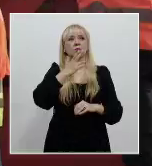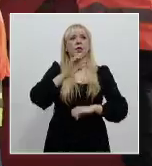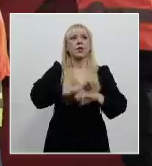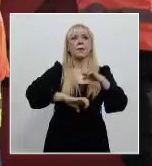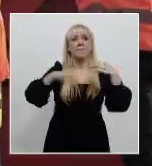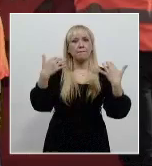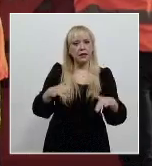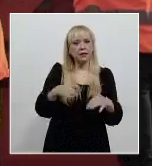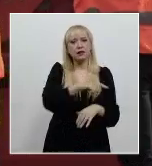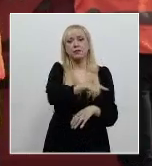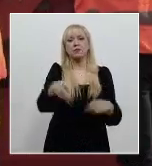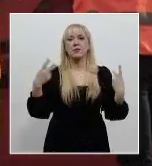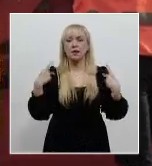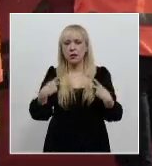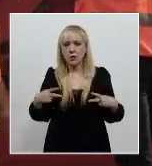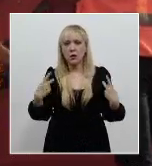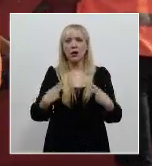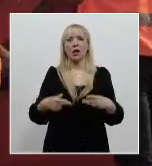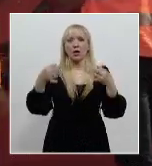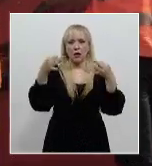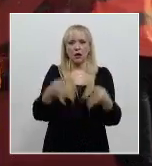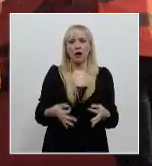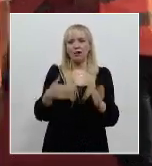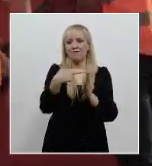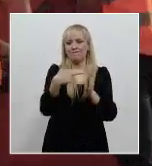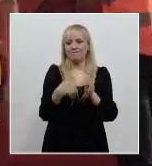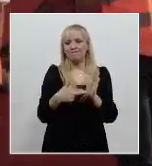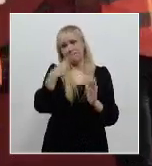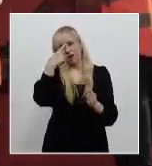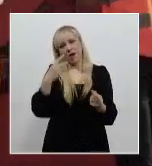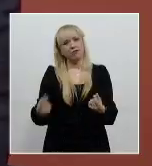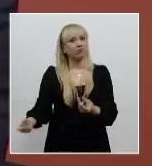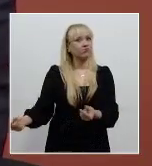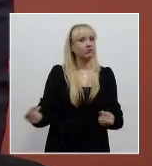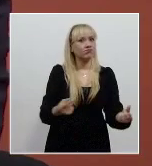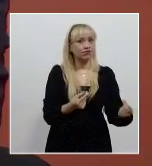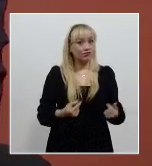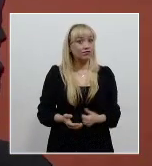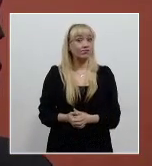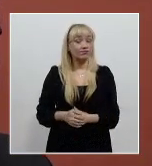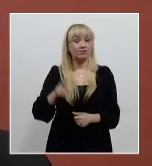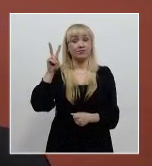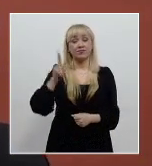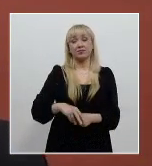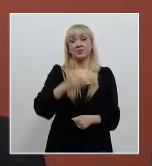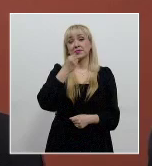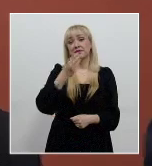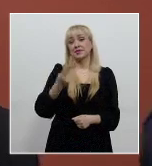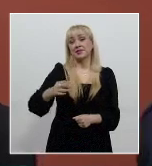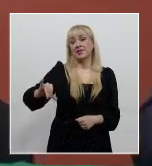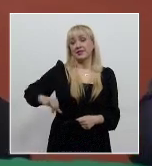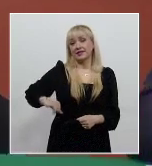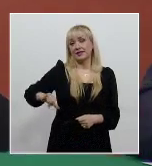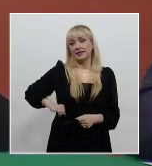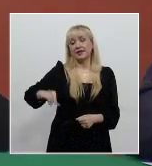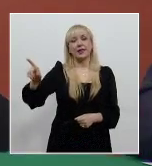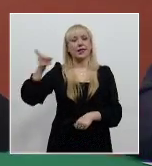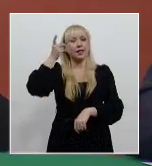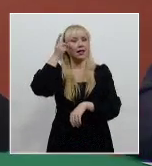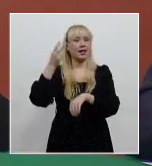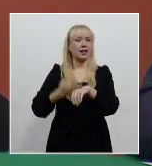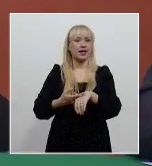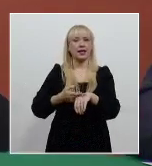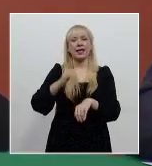a sus empleados y contar con procedimientos ágiles. Edgar Manuel Bonilla del Ángel, director general